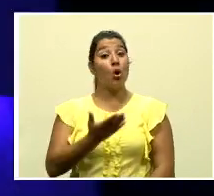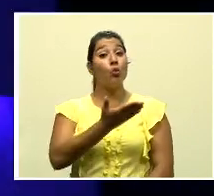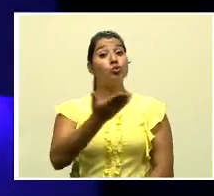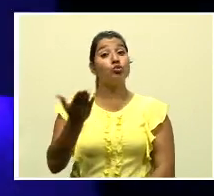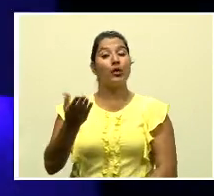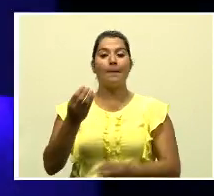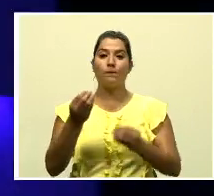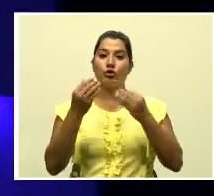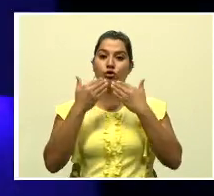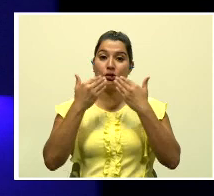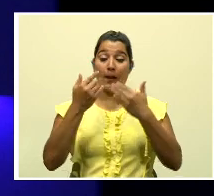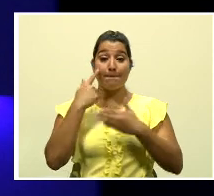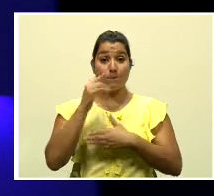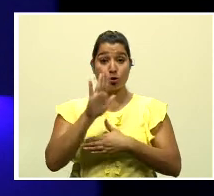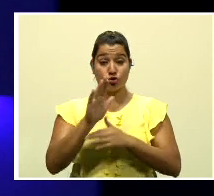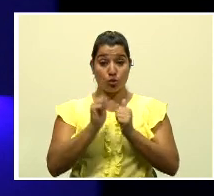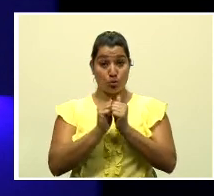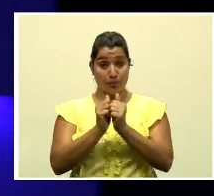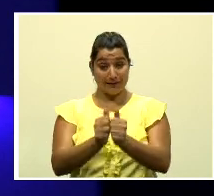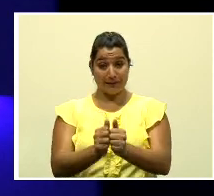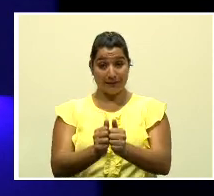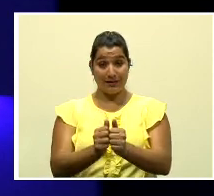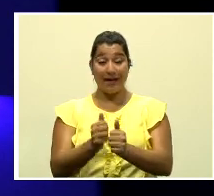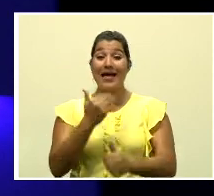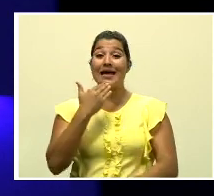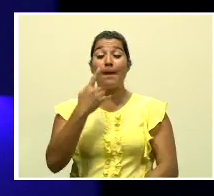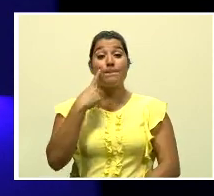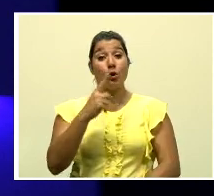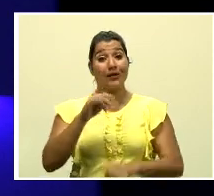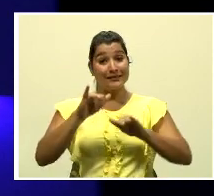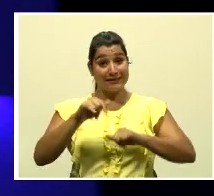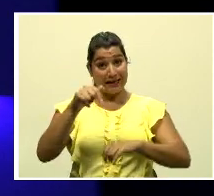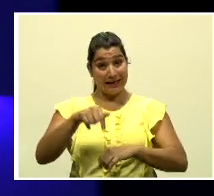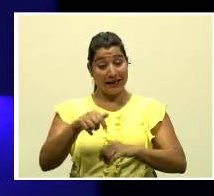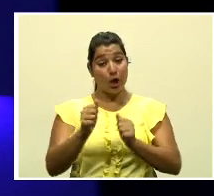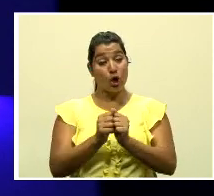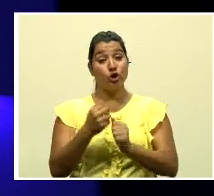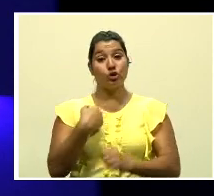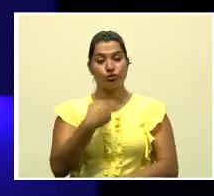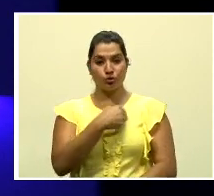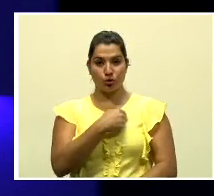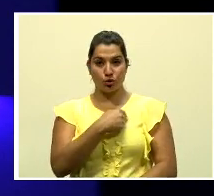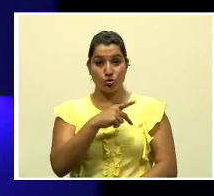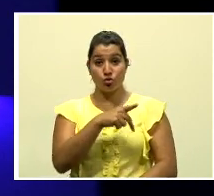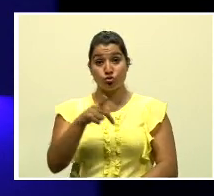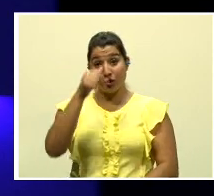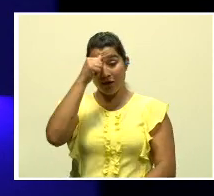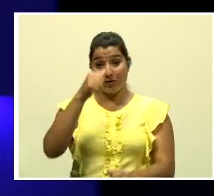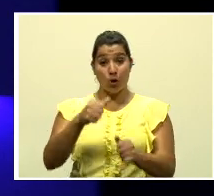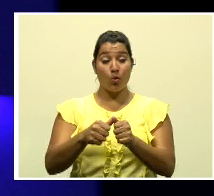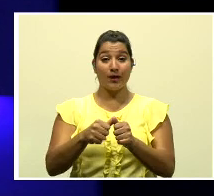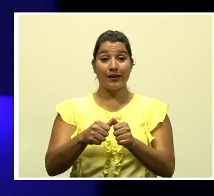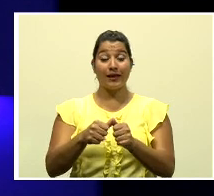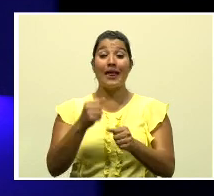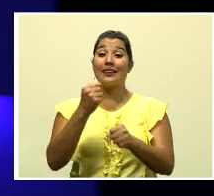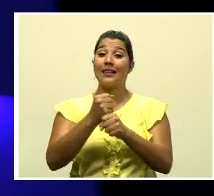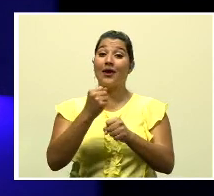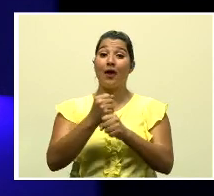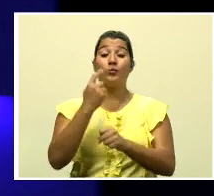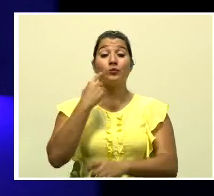ustedes, muchísimas gracias por su compañía. Gracias por estar ahí con nosotros. Recuerden,